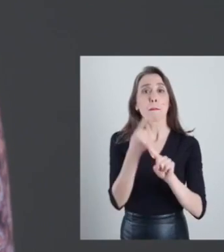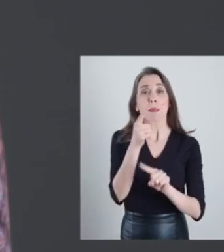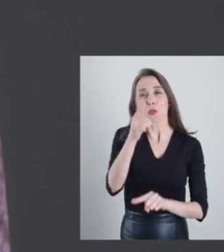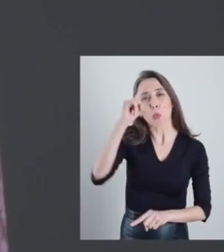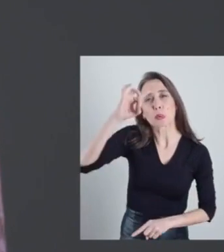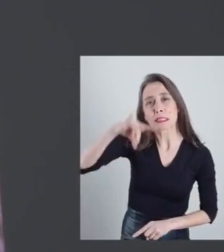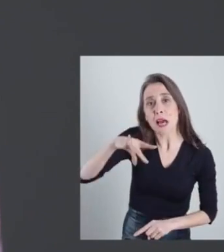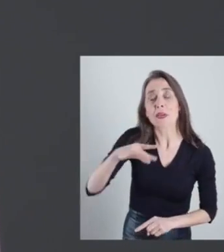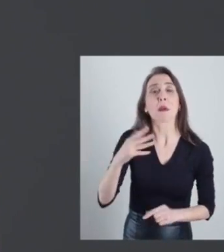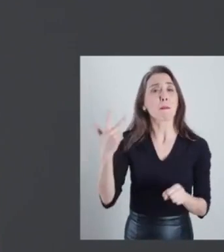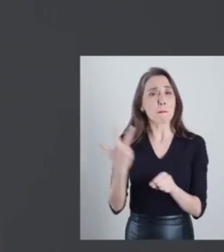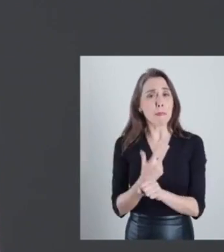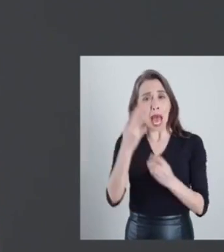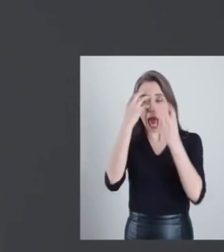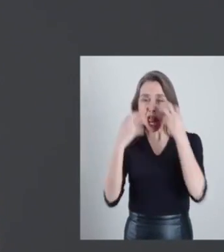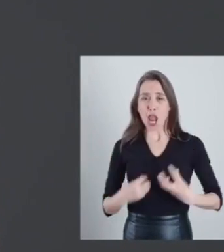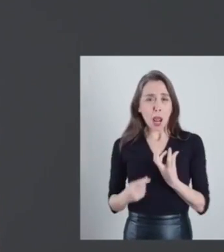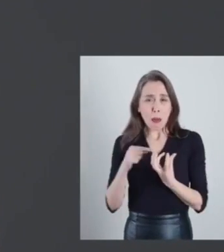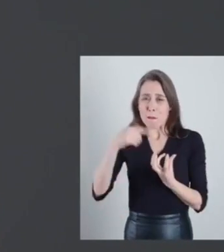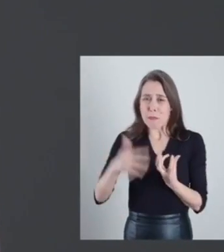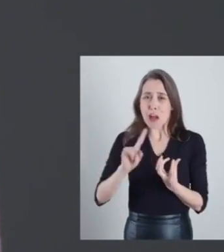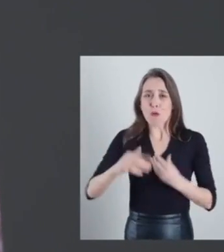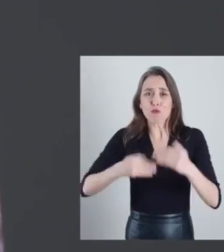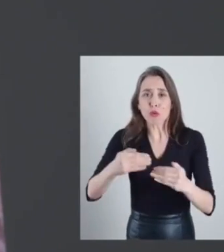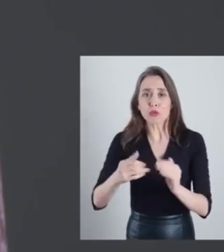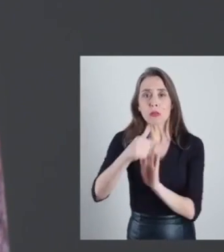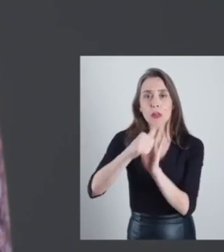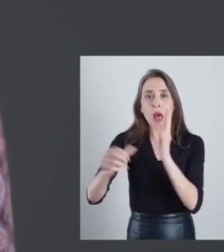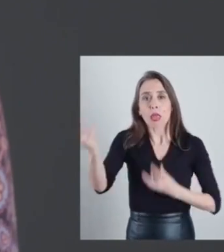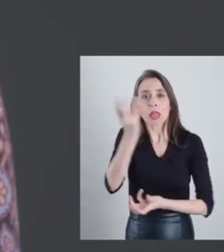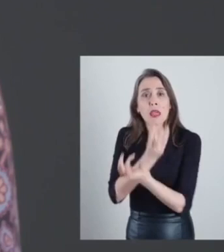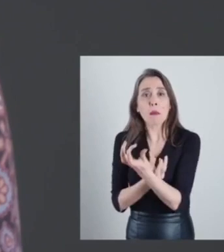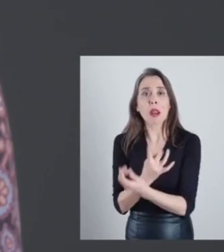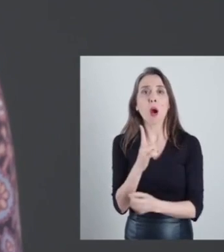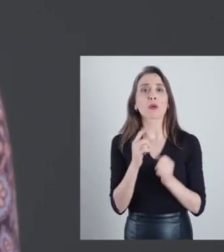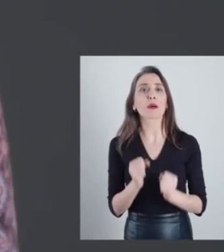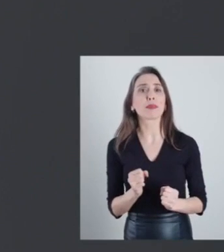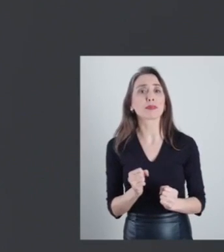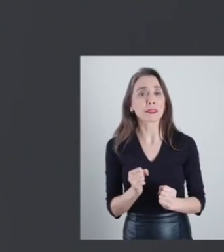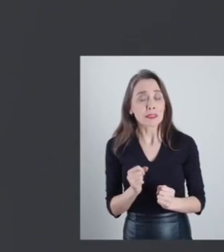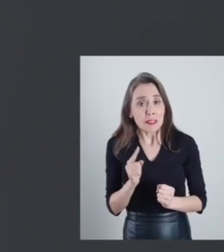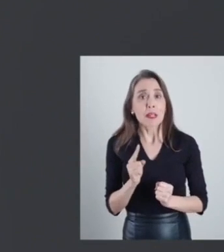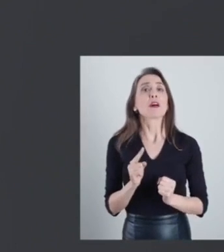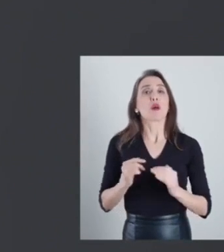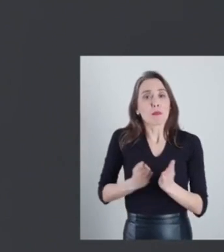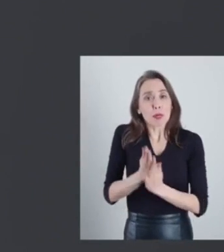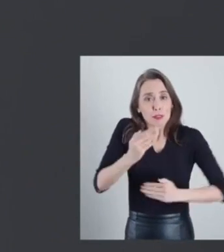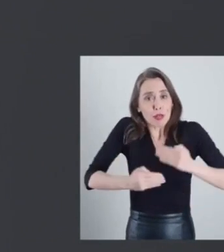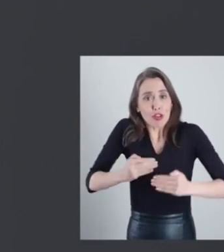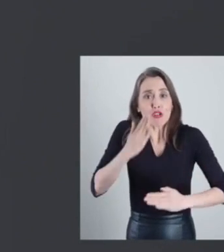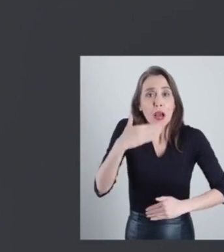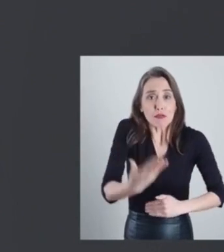Lo primero que hay que saber es que cuando un órgano falla irreversiblemente, el trasplante se transforma en la única opción. El proceso de